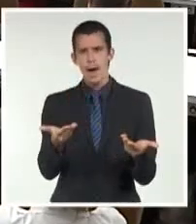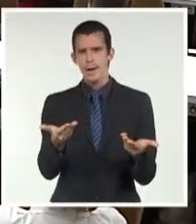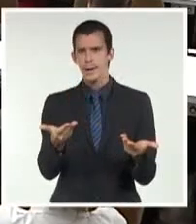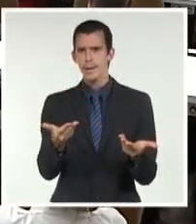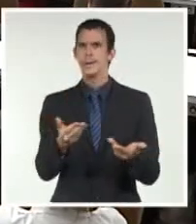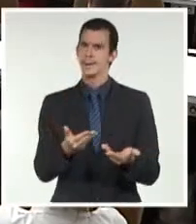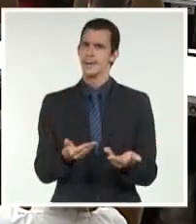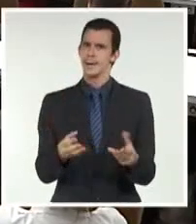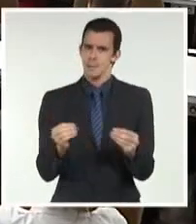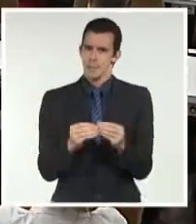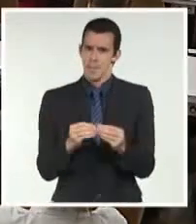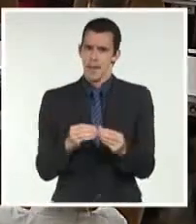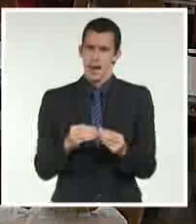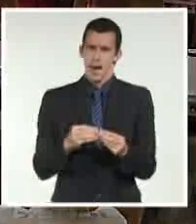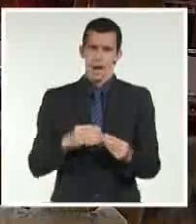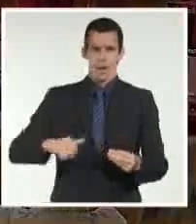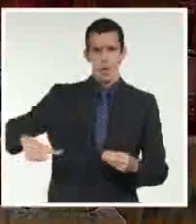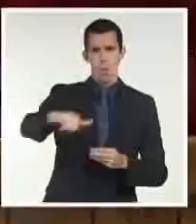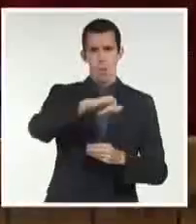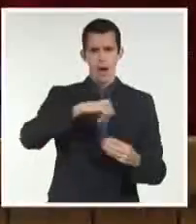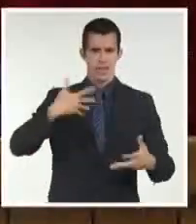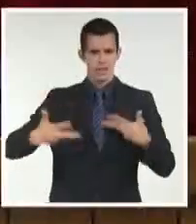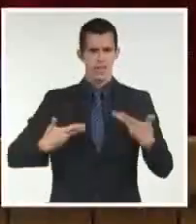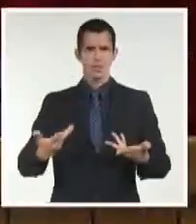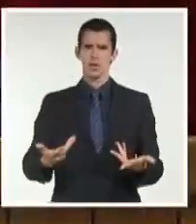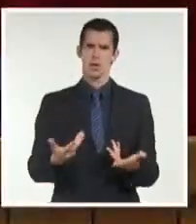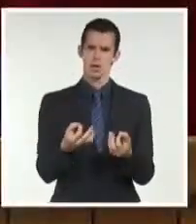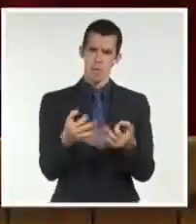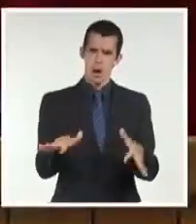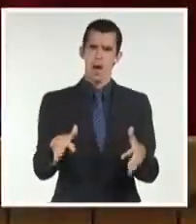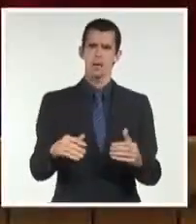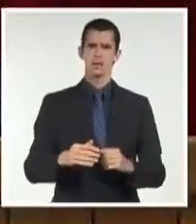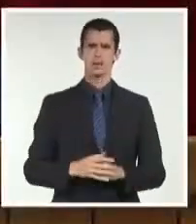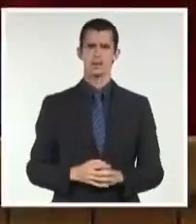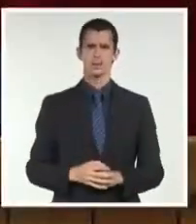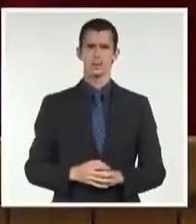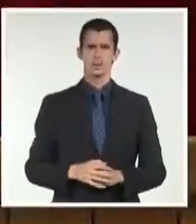riqueza. Luchamos por un desarrollo con igualdad social.